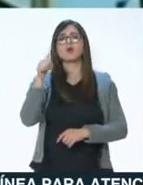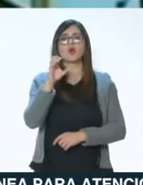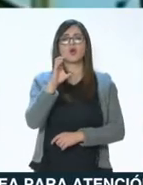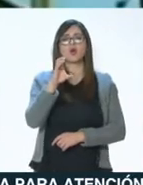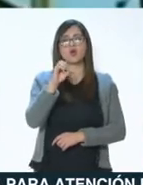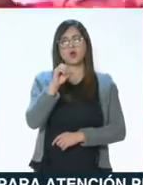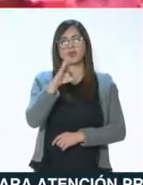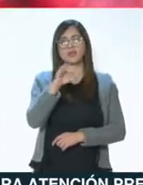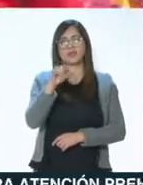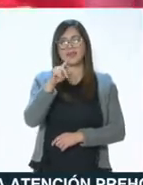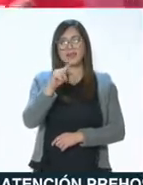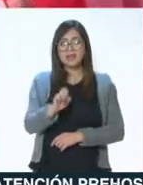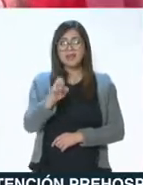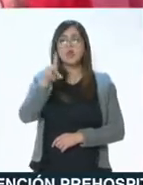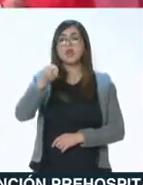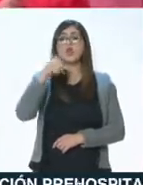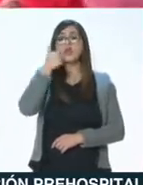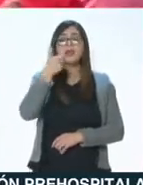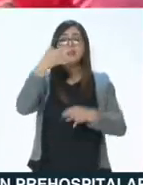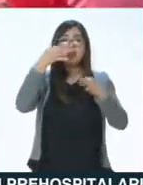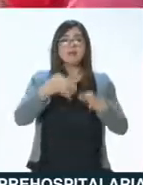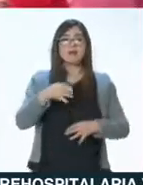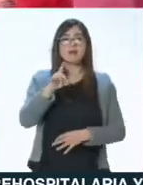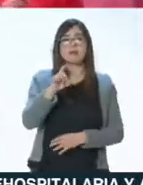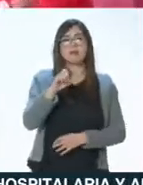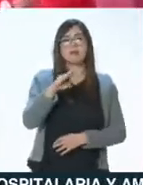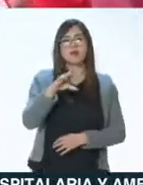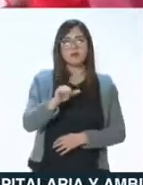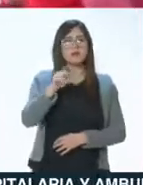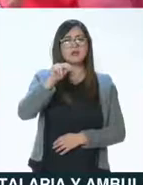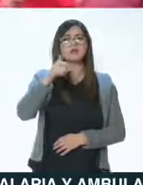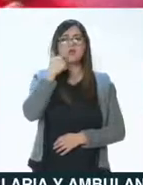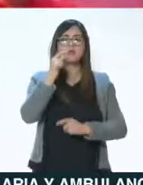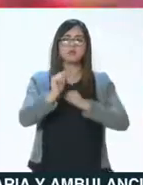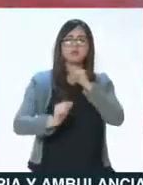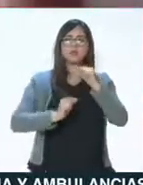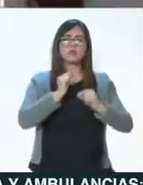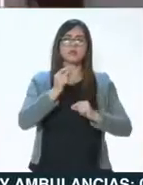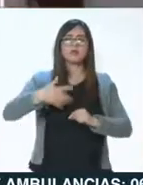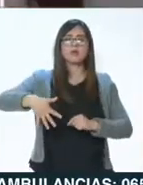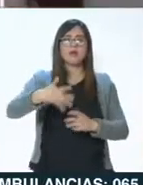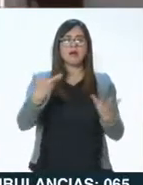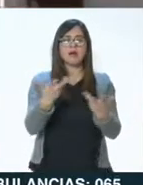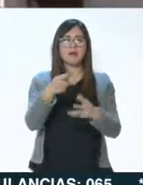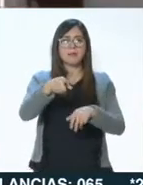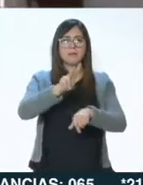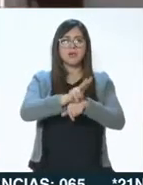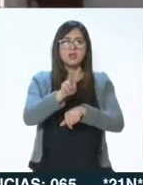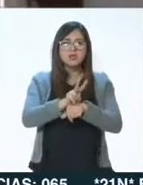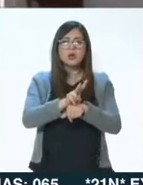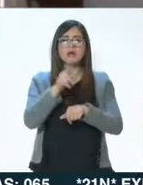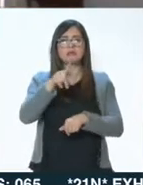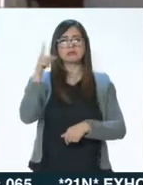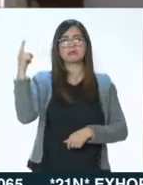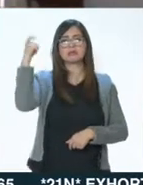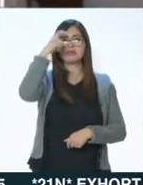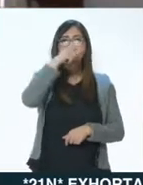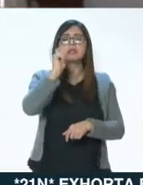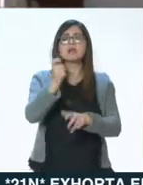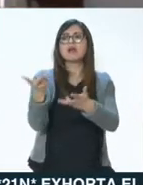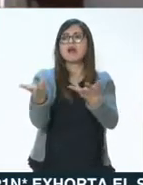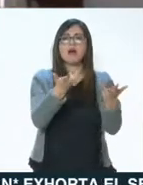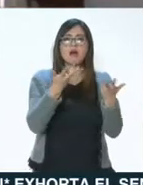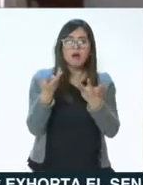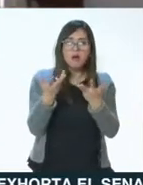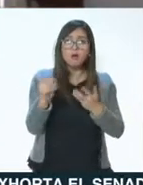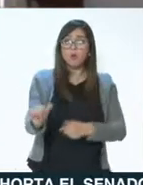de reponer la democracia, no solo por la democracia en sí, sino para normalizar la situación en Venezuela, que ciertamente está muy complicado. Hay otros